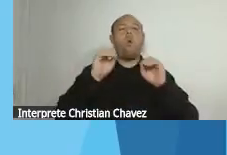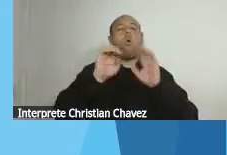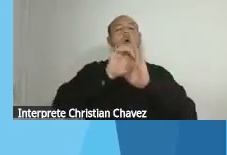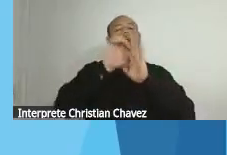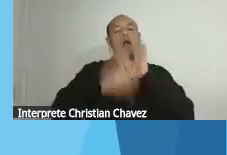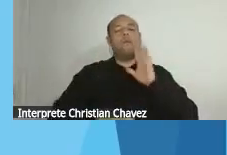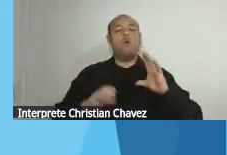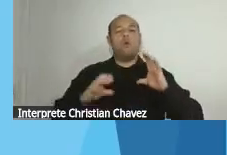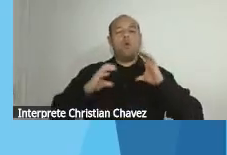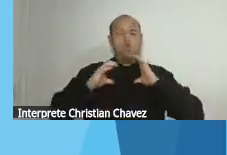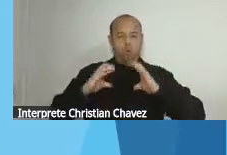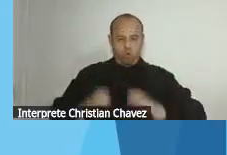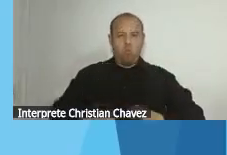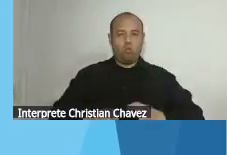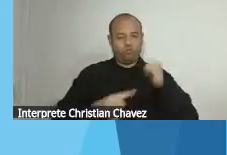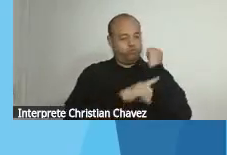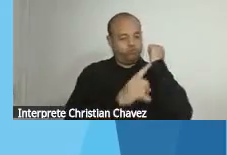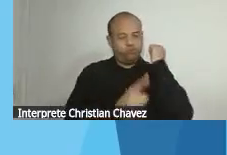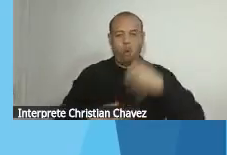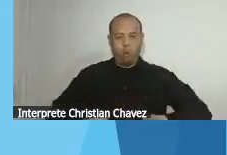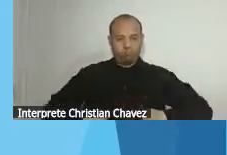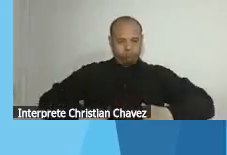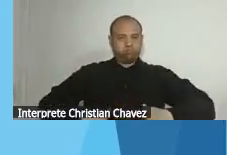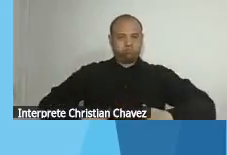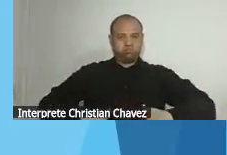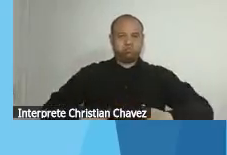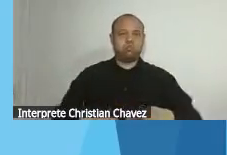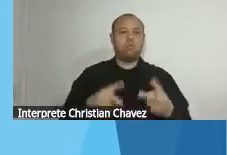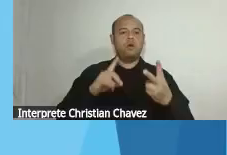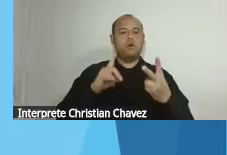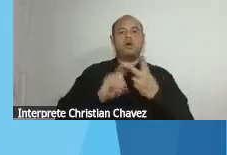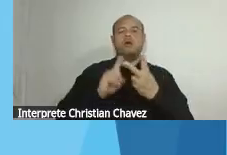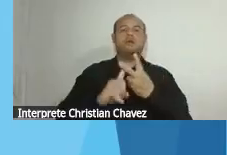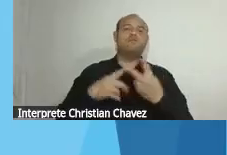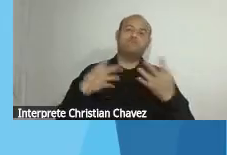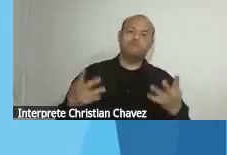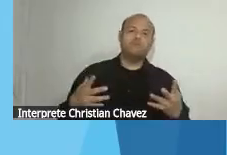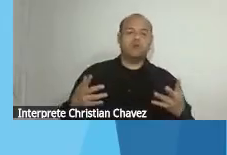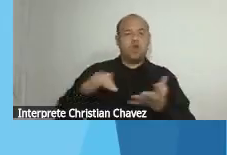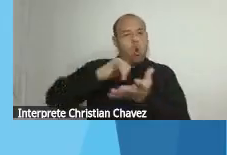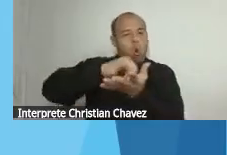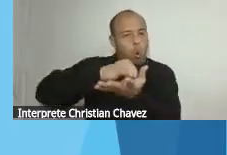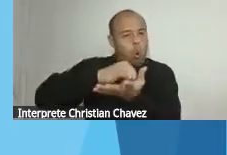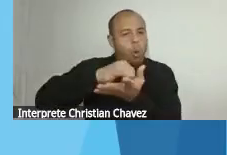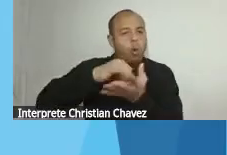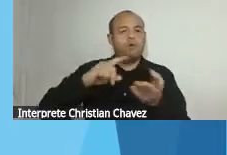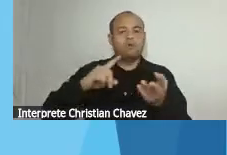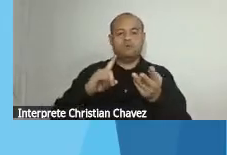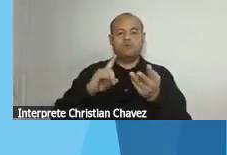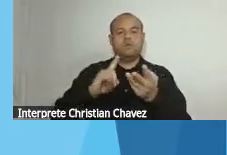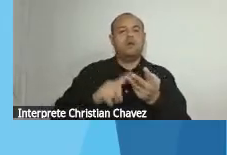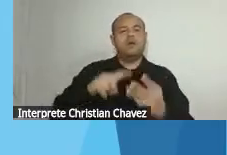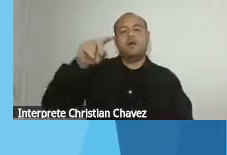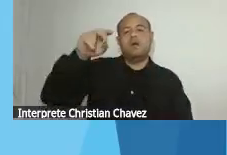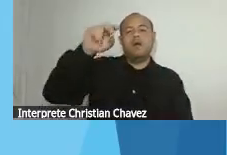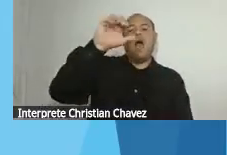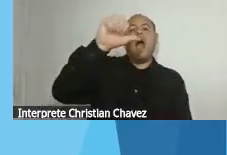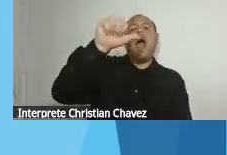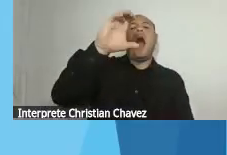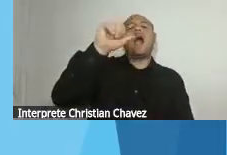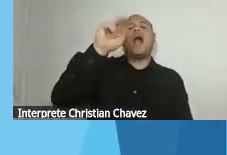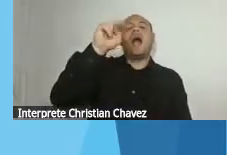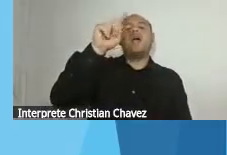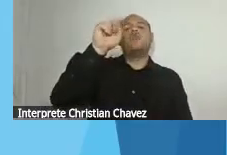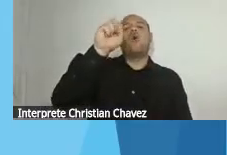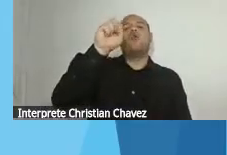sí. También un signo de resistencia a la insulina puede ser tener acantosis nigricans. ¿Qué es la acantosis nigricans? Es